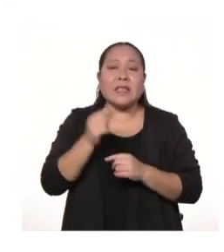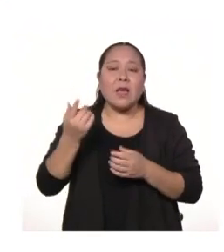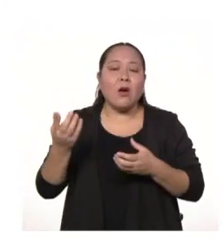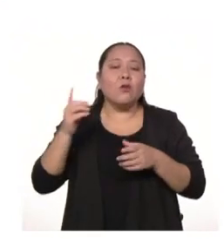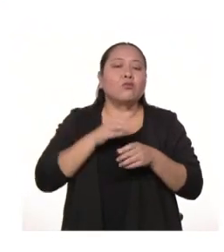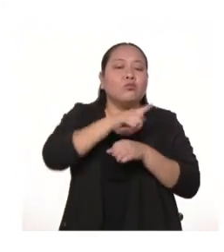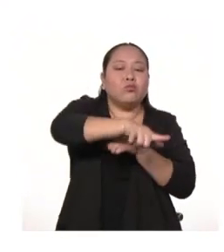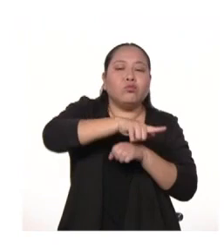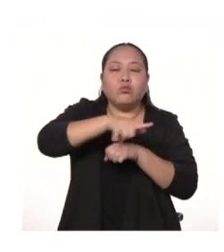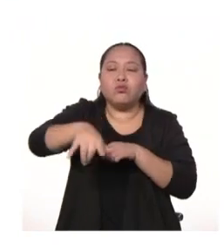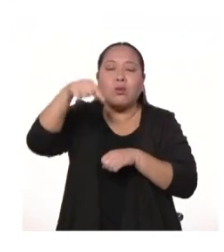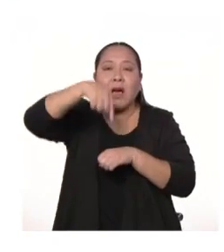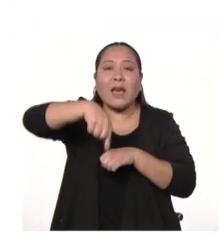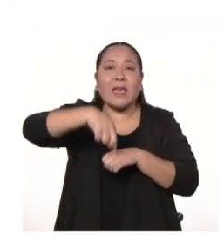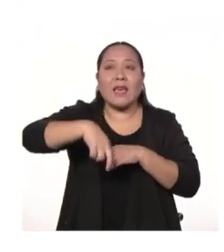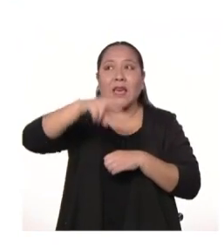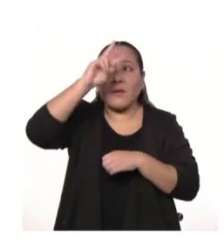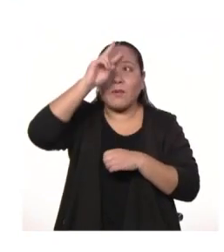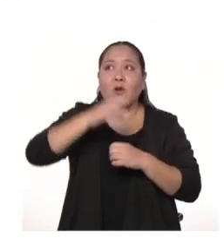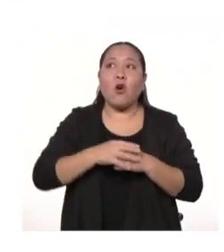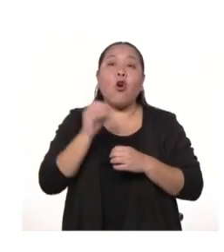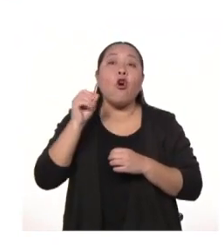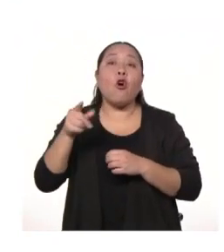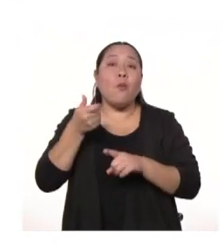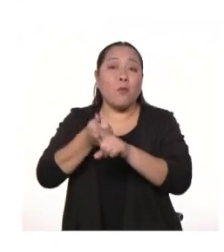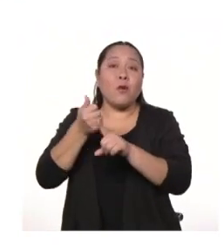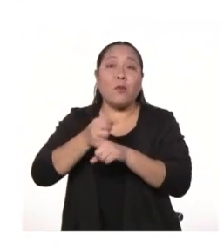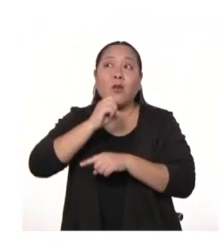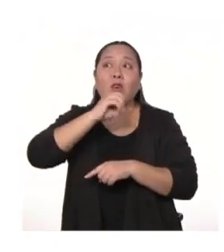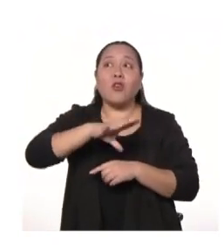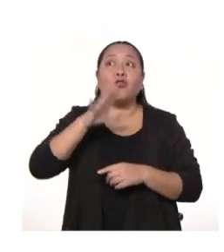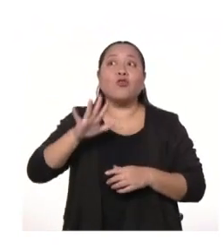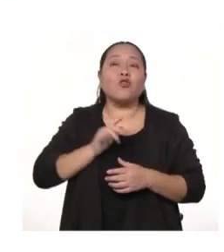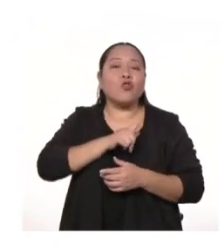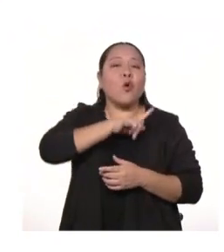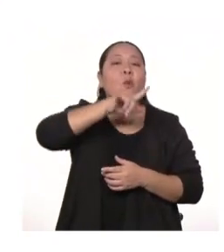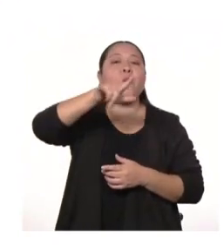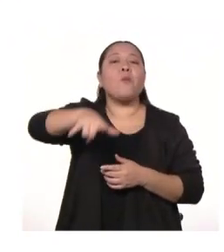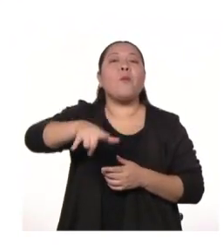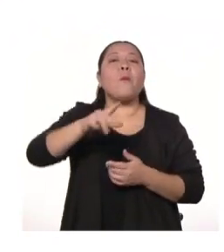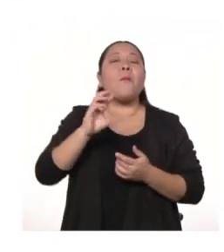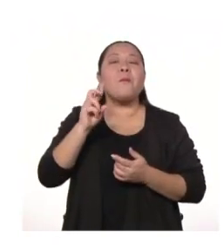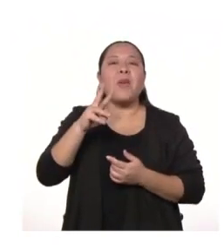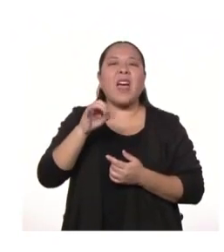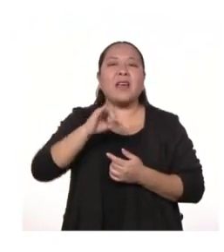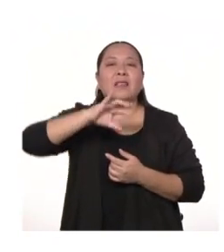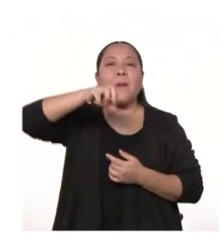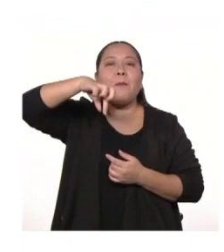del país? O como él mismo los denominó, sus viajes patrióticos.